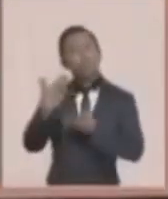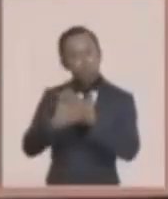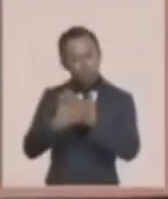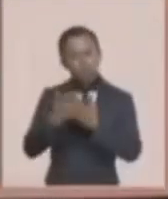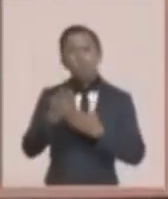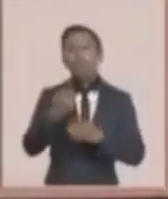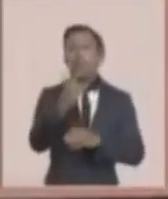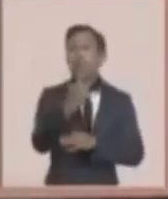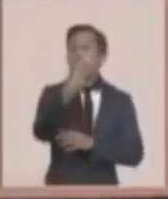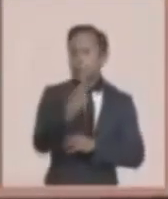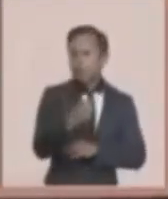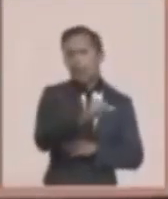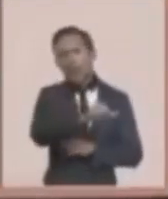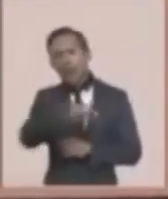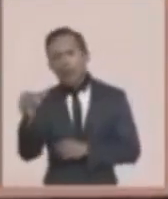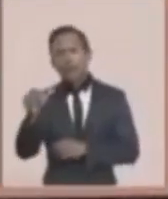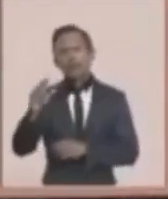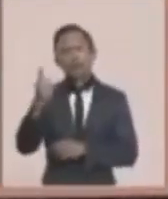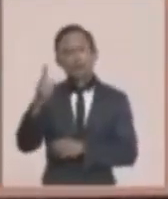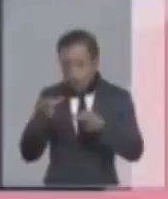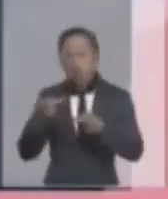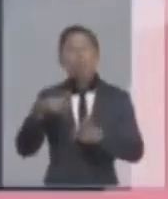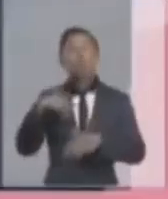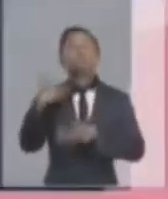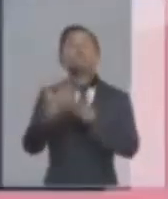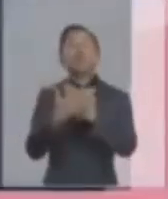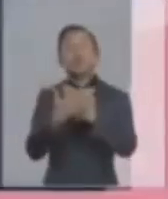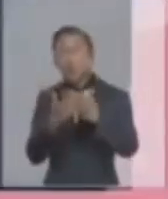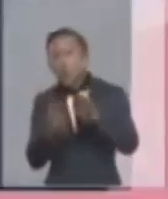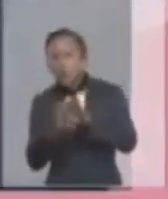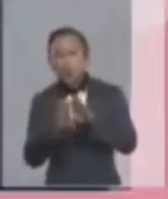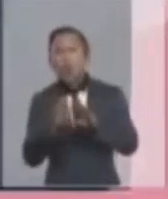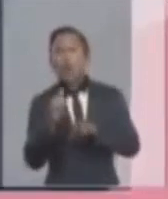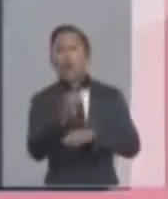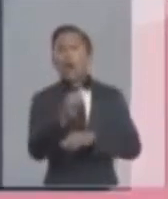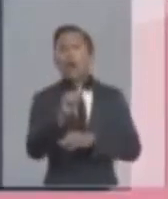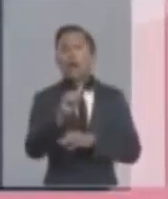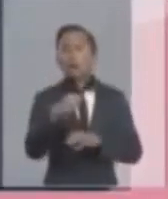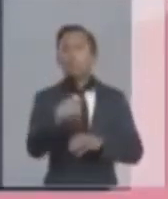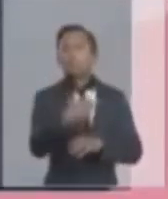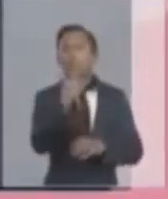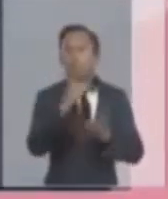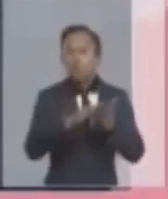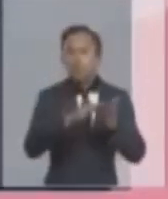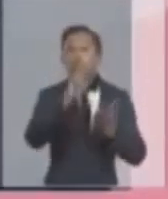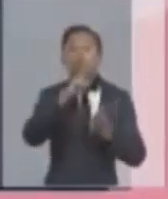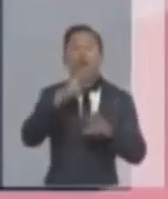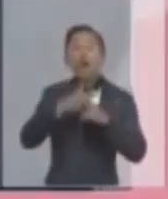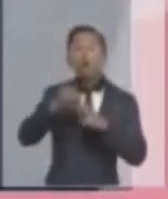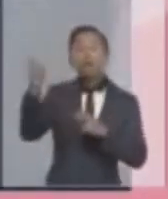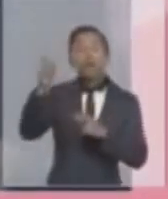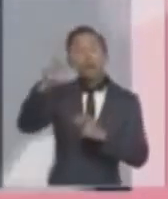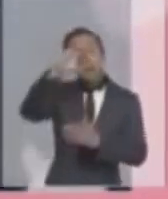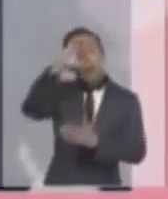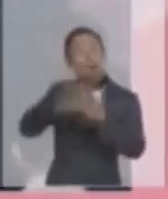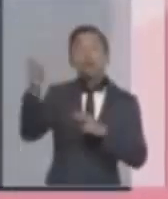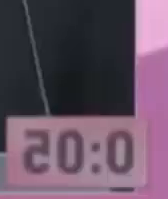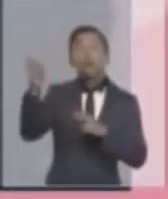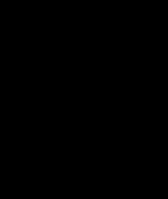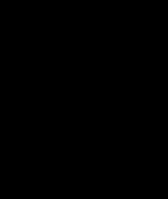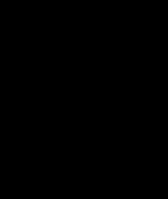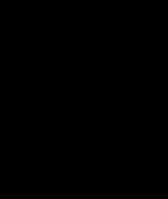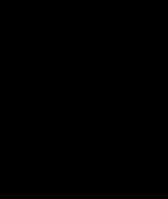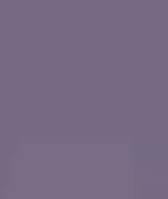convocar a expertos para elaborar un... Estoy invitando hasta al Papa Francisco a participar. El Papa